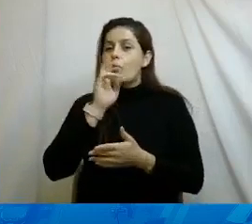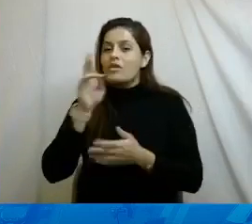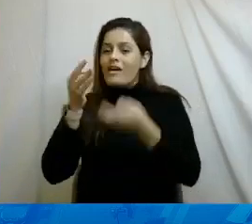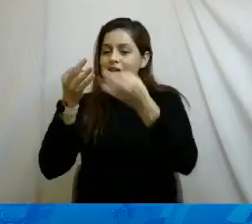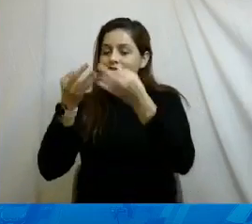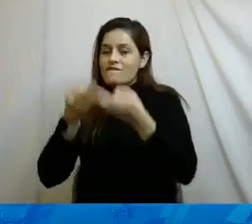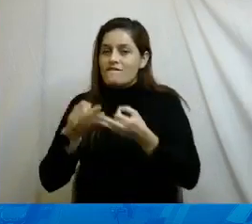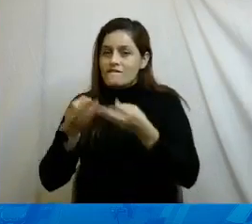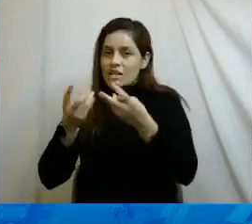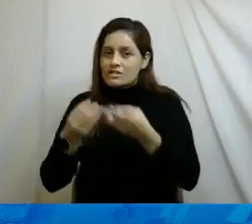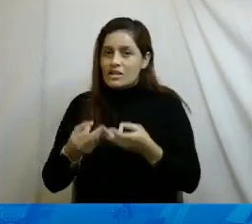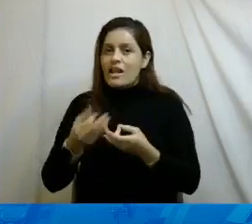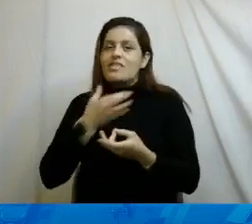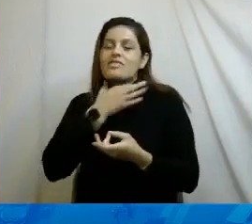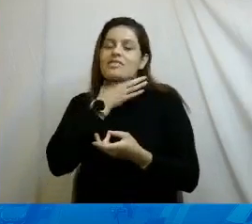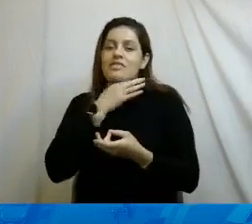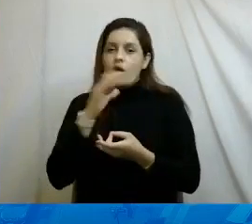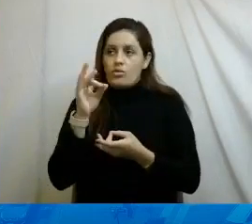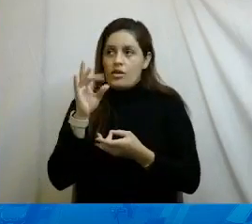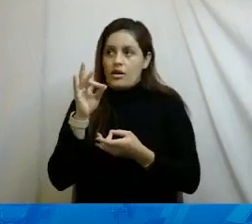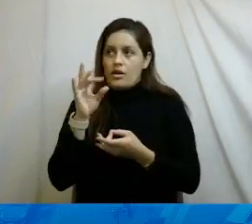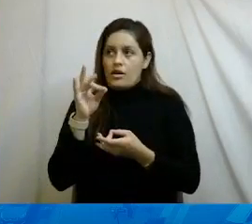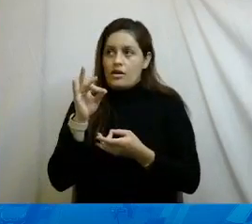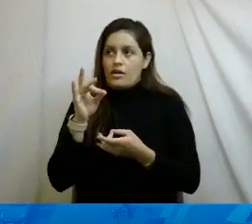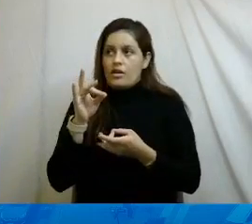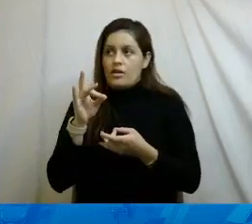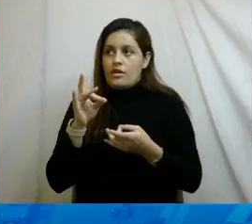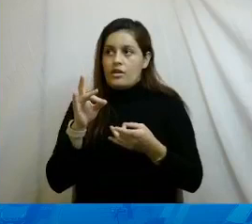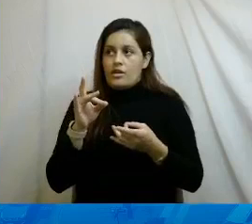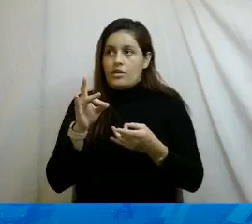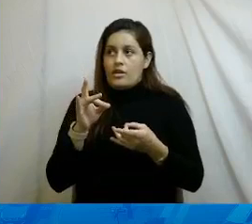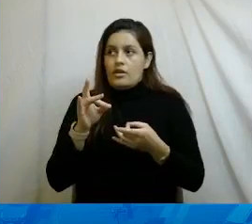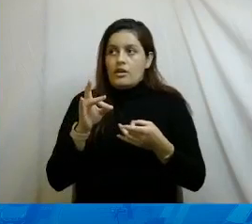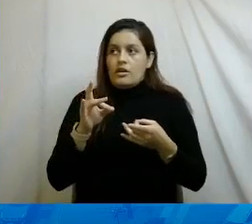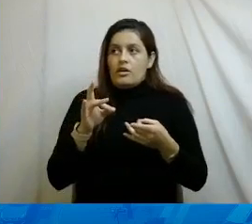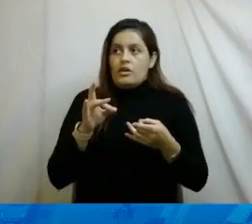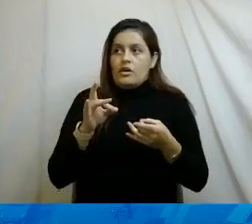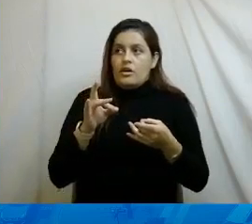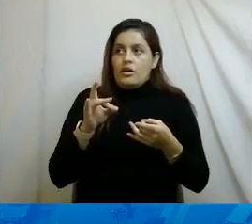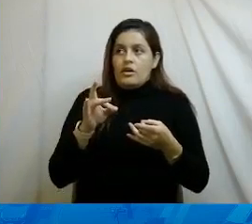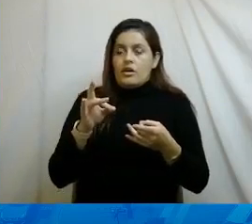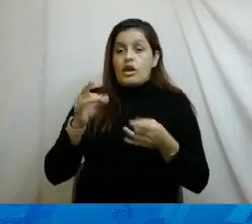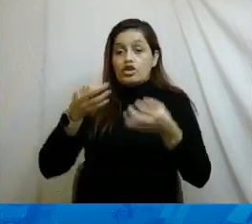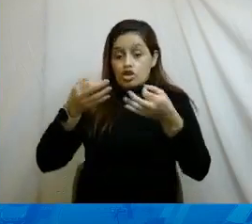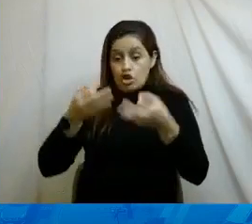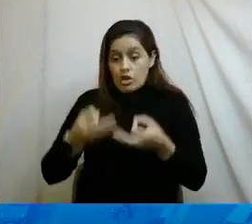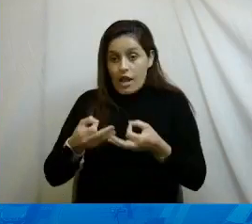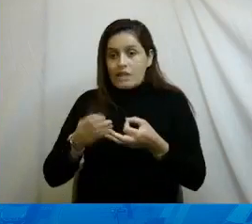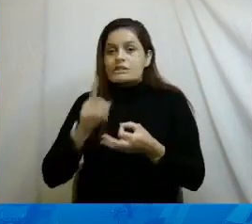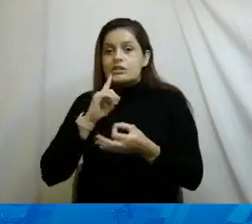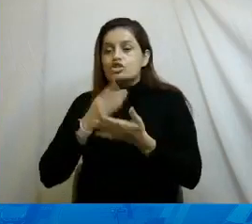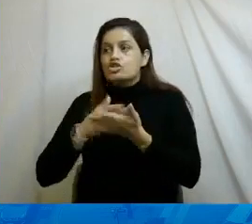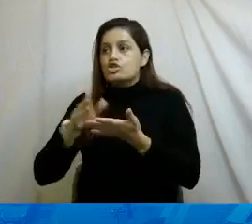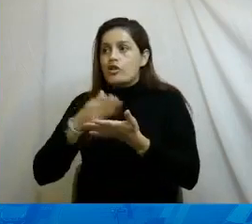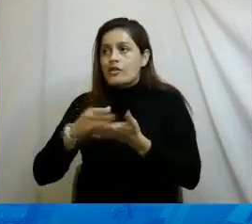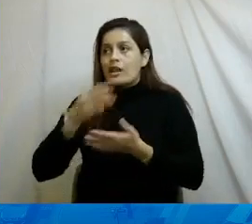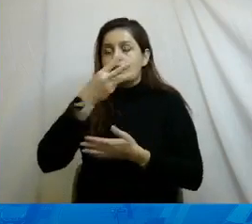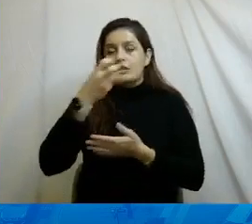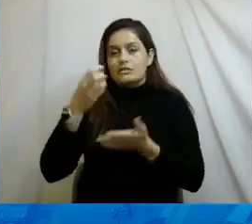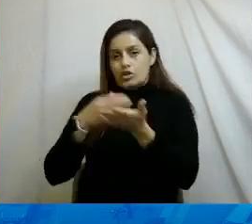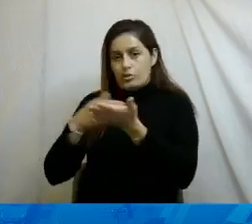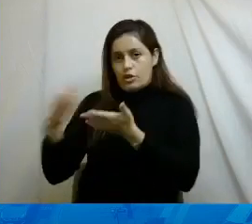deudas, ¿cierto?, versus también el saldo inicial de caja, da un superávit de 300 millones. Acá